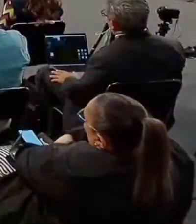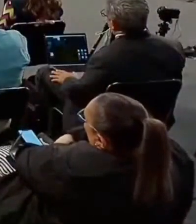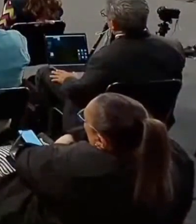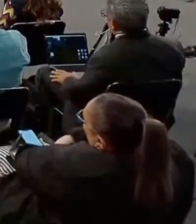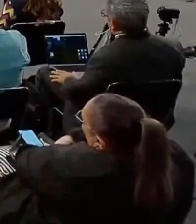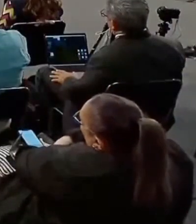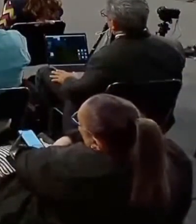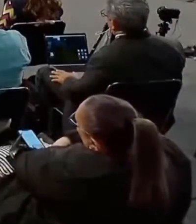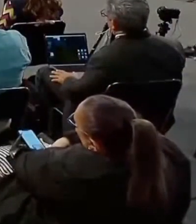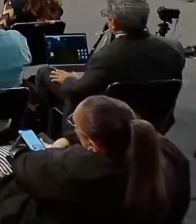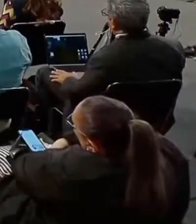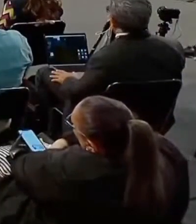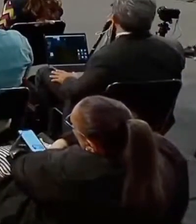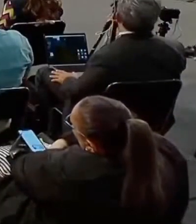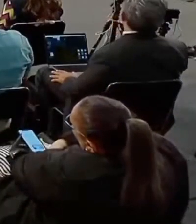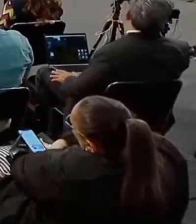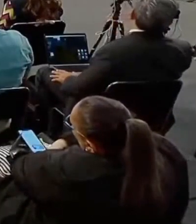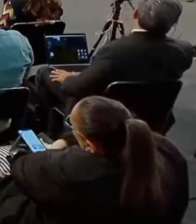Aquí